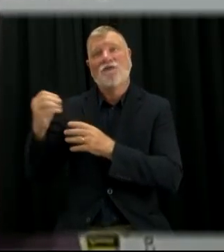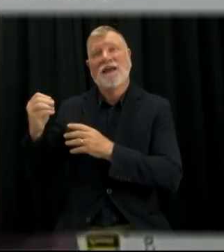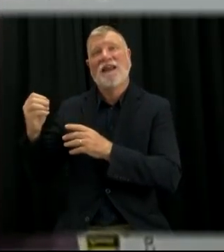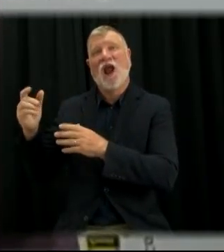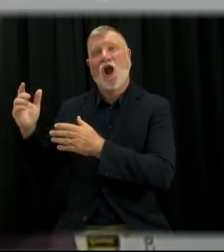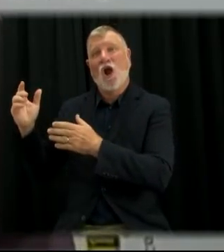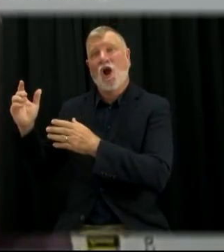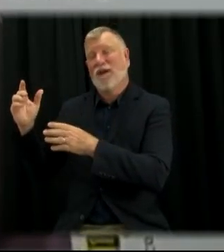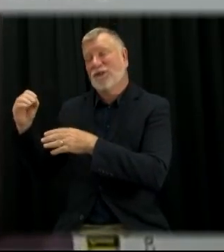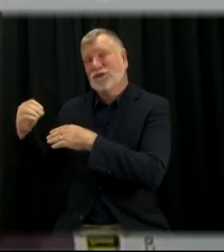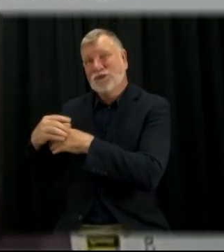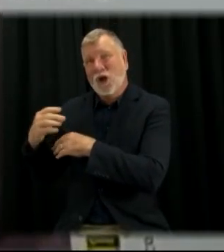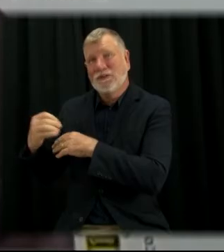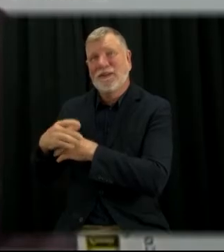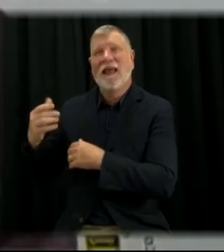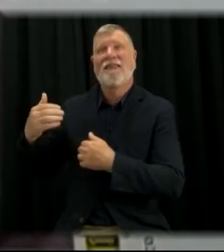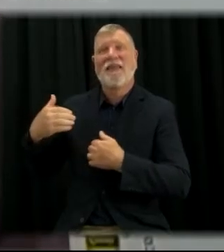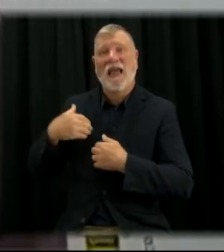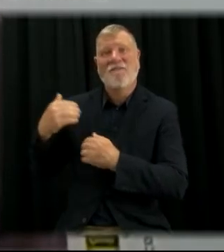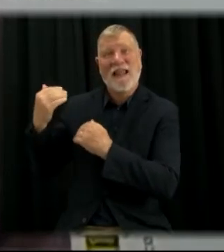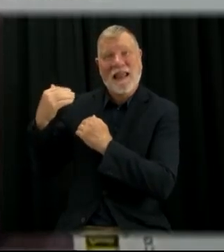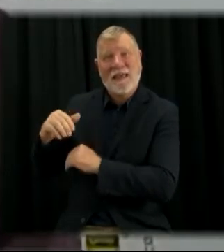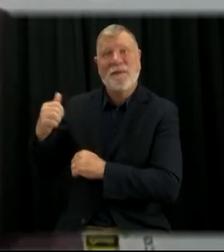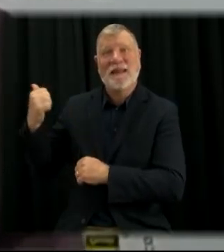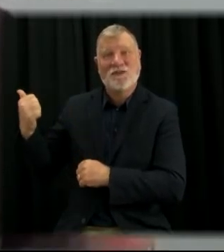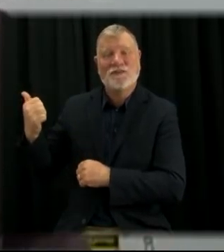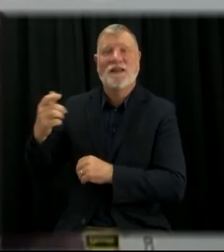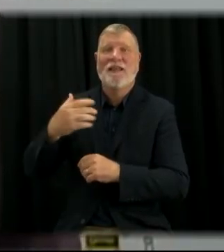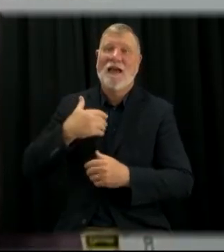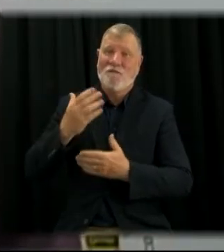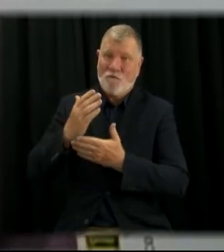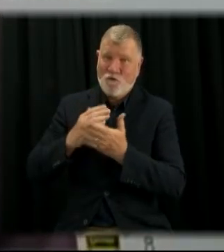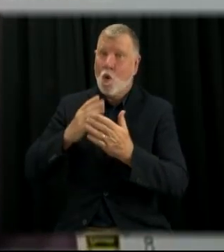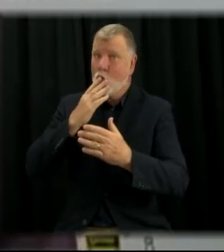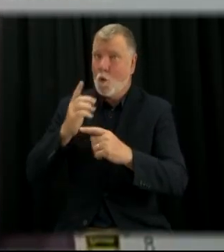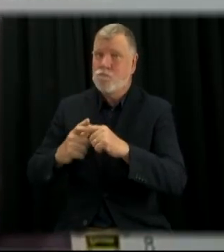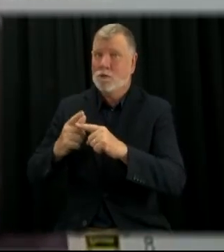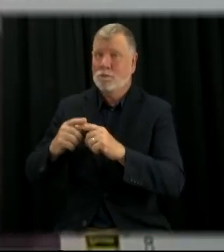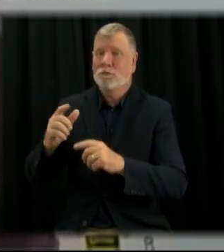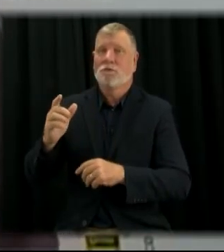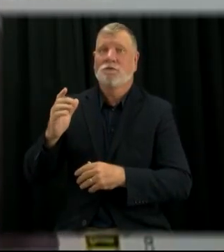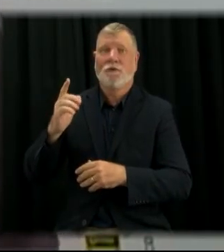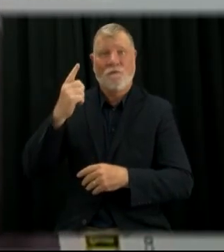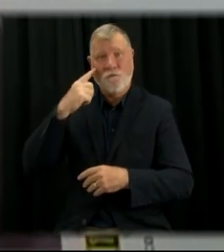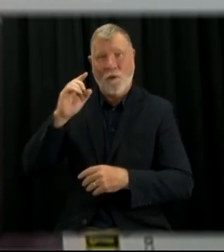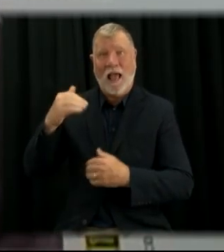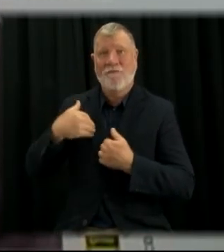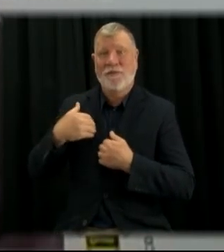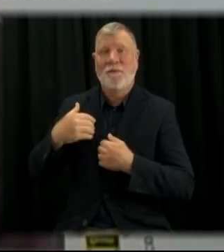son consultores externos. Los consultores externos tienen una limitación,